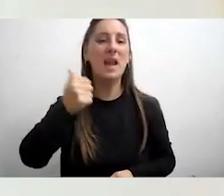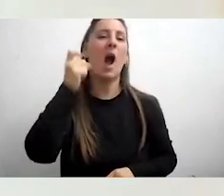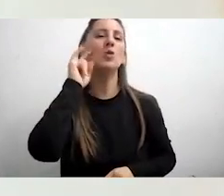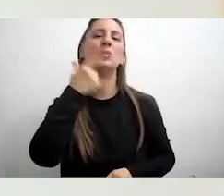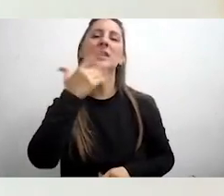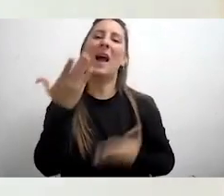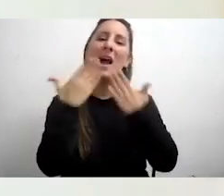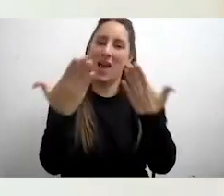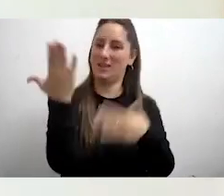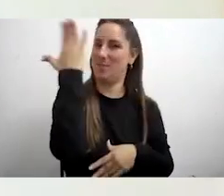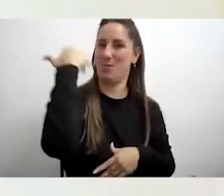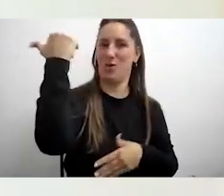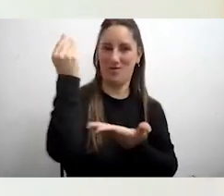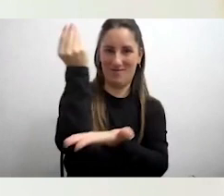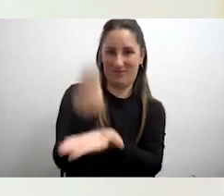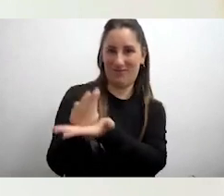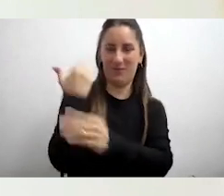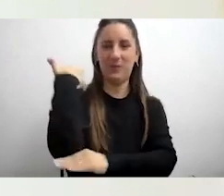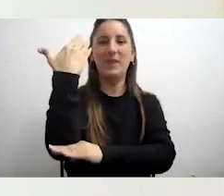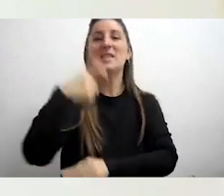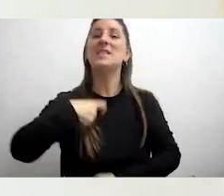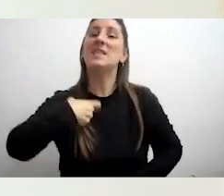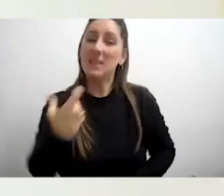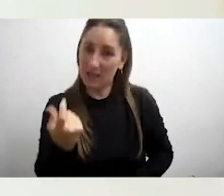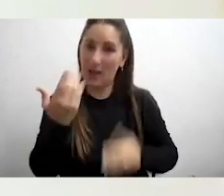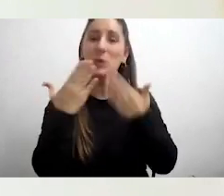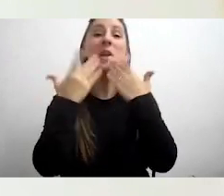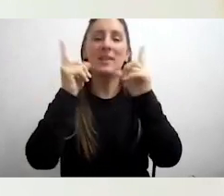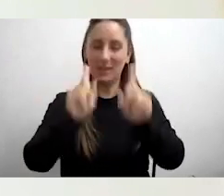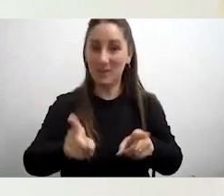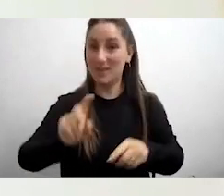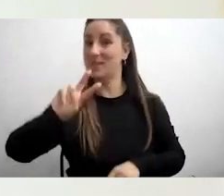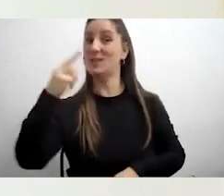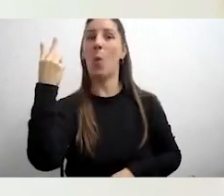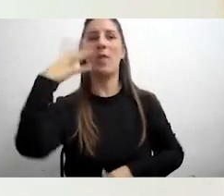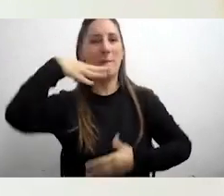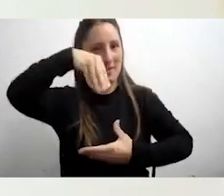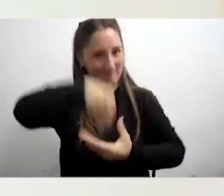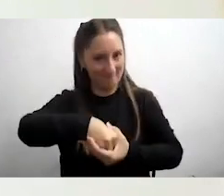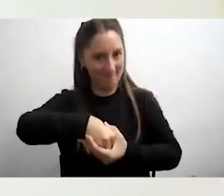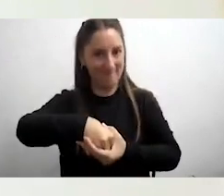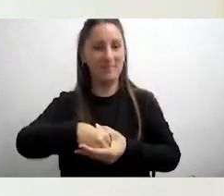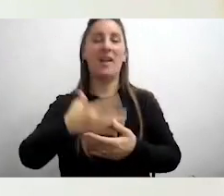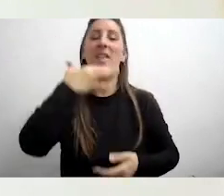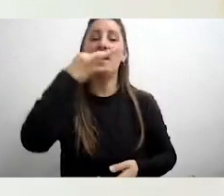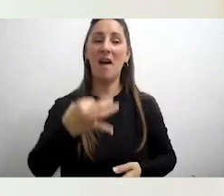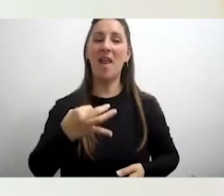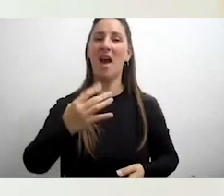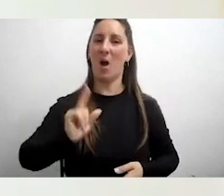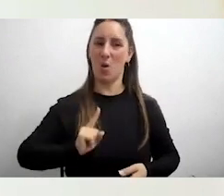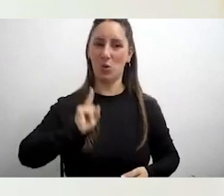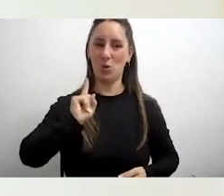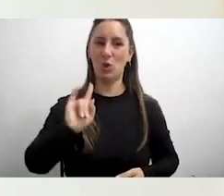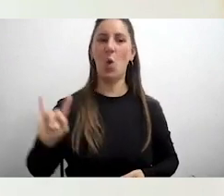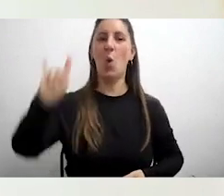convocatoria, al sindicato también. Ya es la segunda vez que estoy con ustedes, así que bueno, un honor. La primera vez con la Universidad